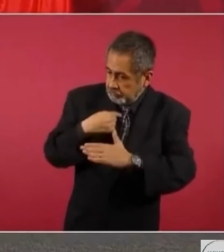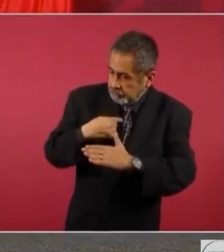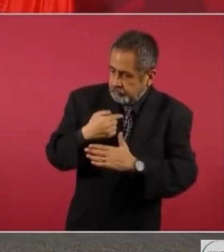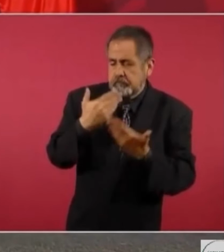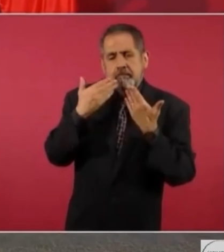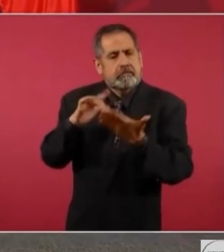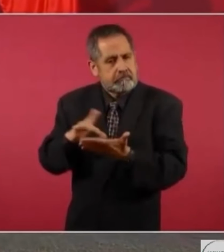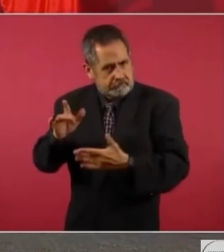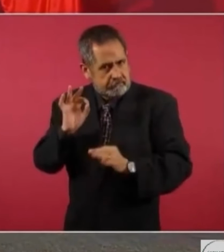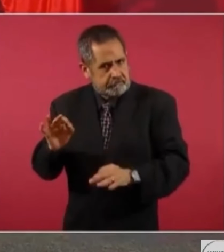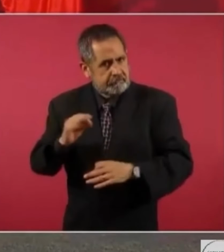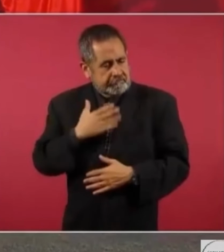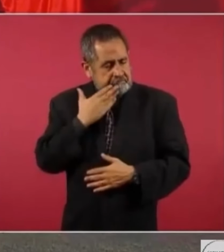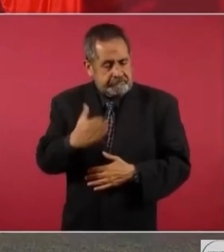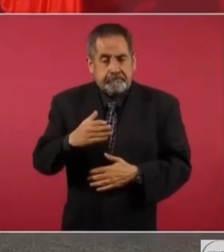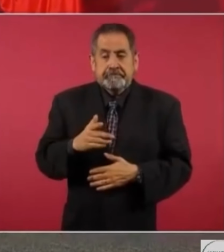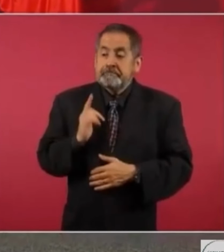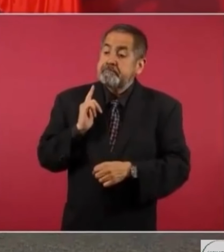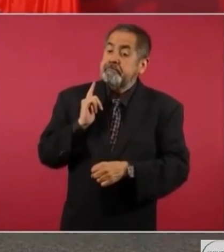este